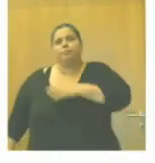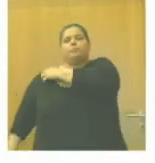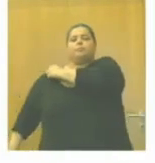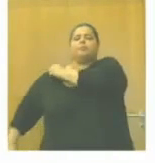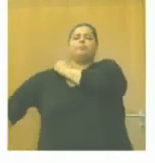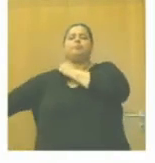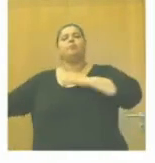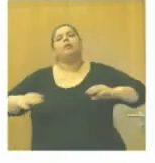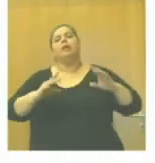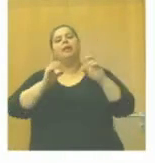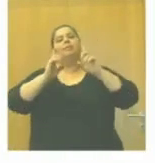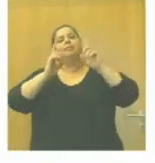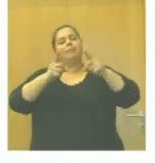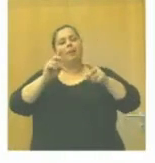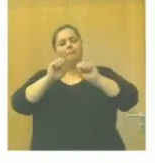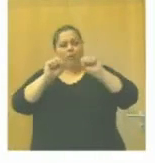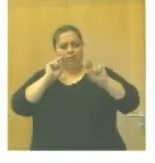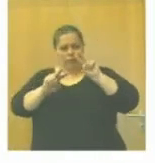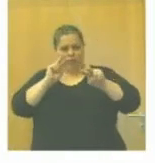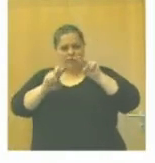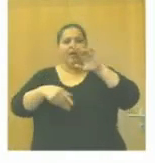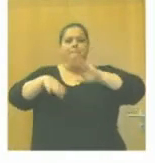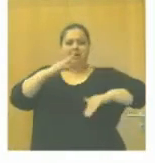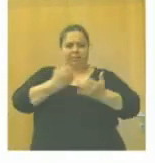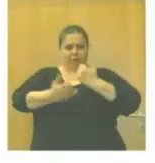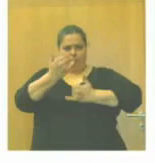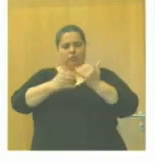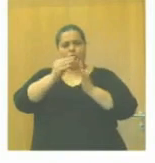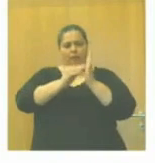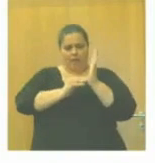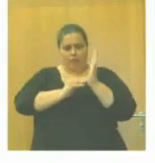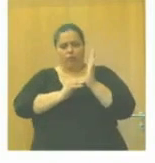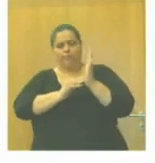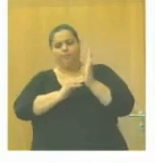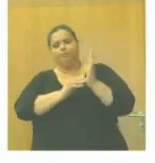Y si miramos más datos todavía, vemos que el